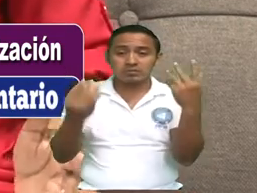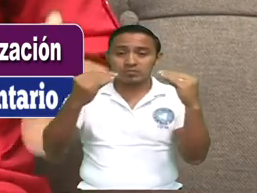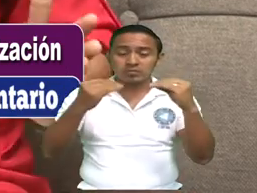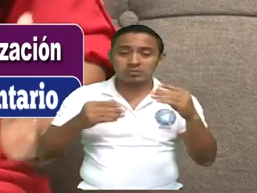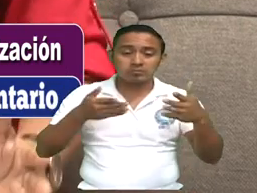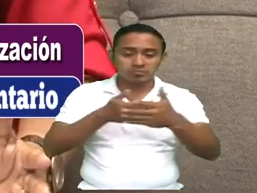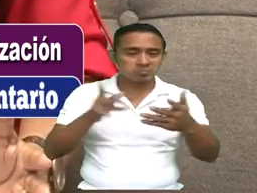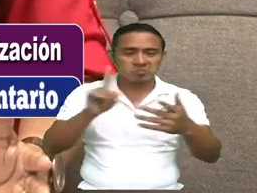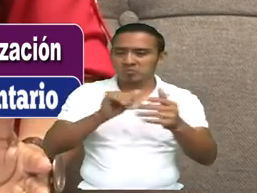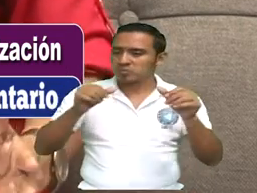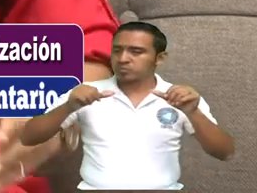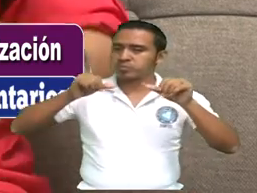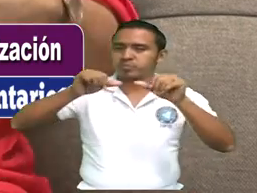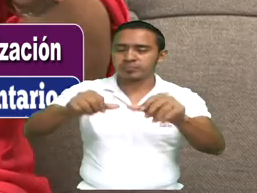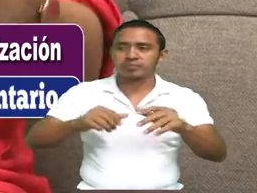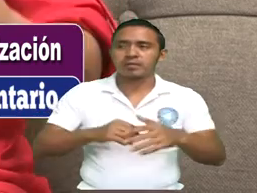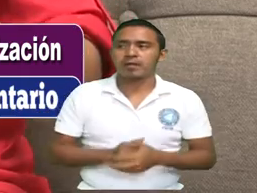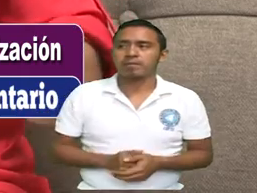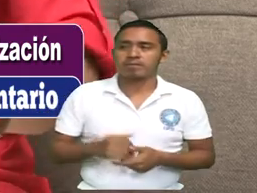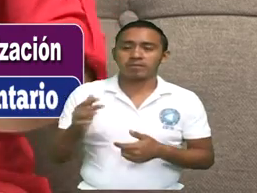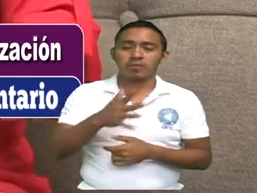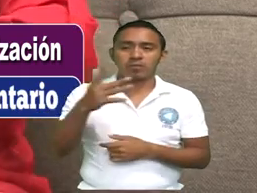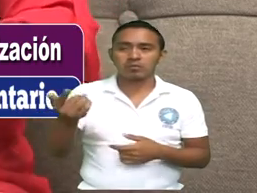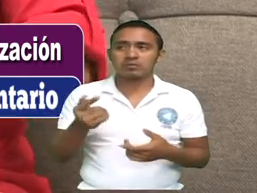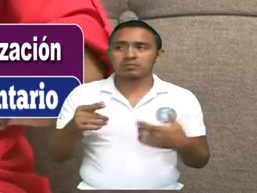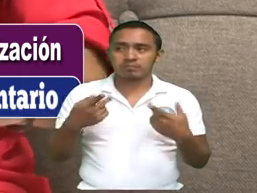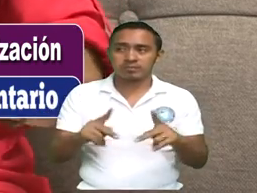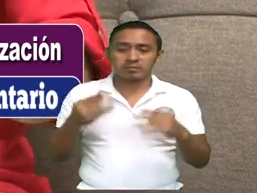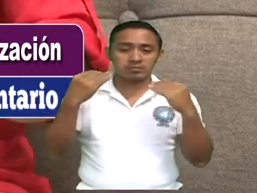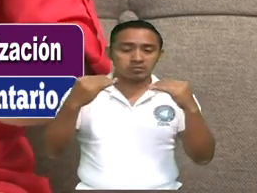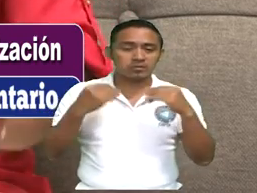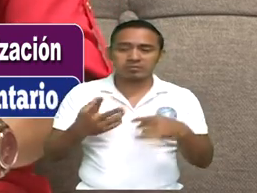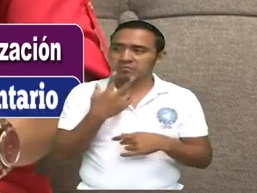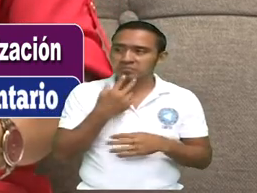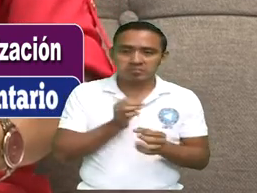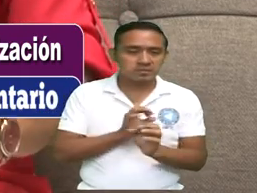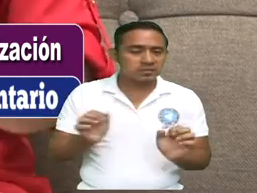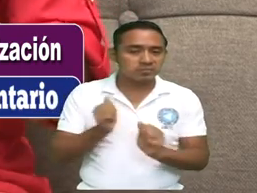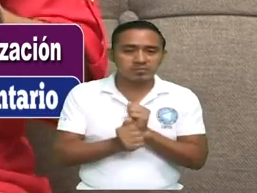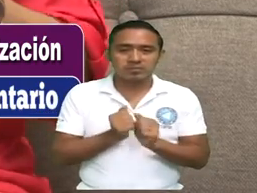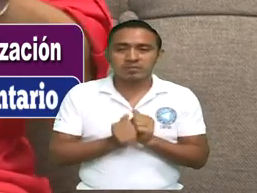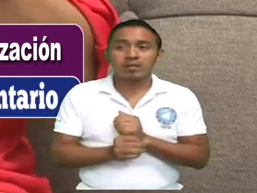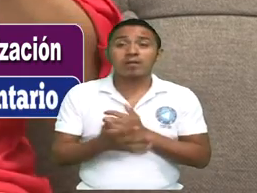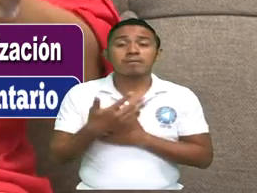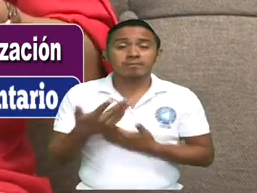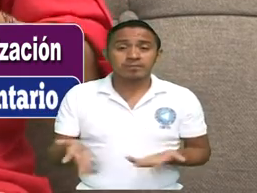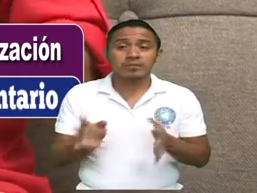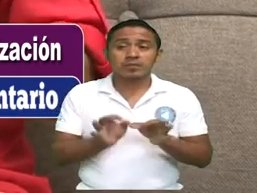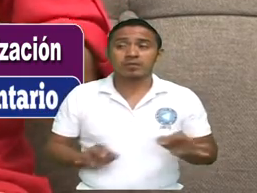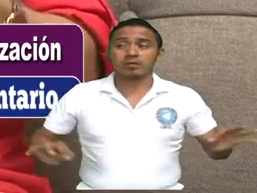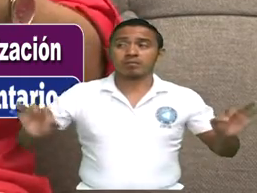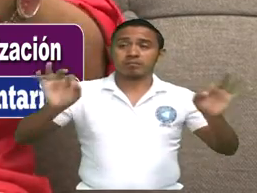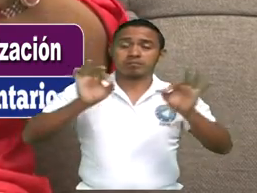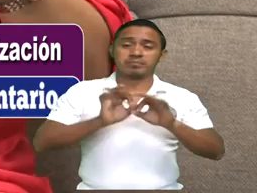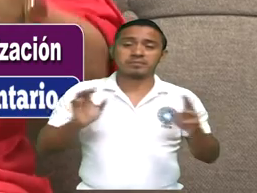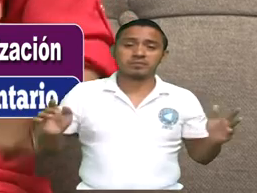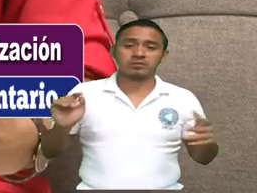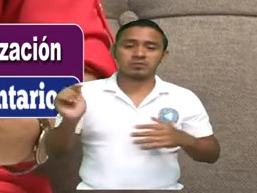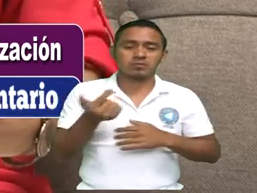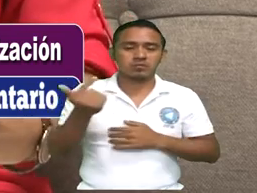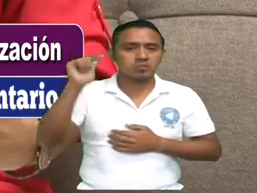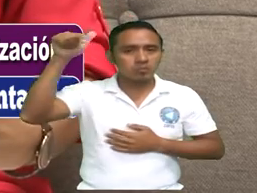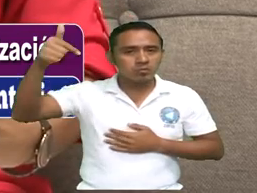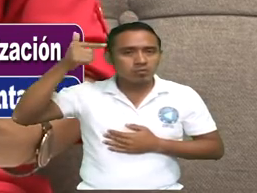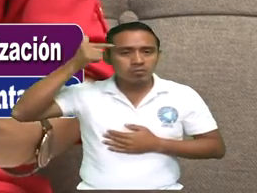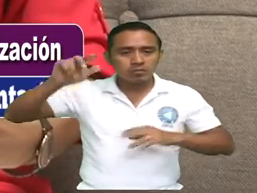educación, continuaron. Se afectó otras áreas, pero jamás la educación y la salud. Y eso es importante, que solo el